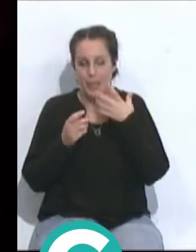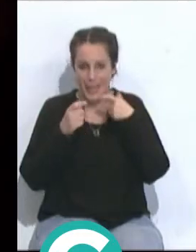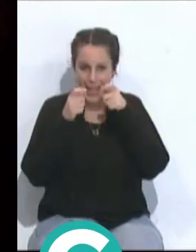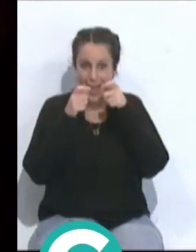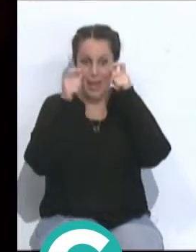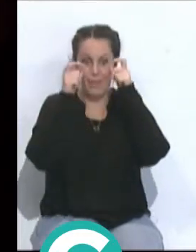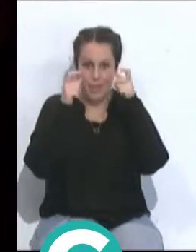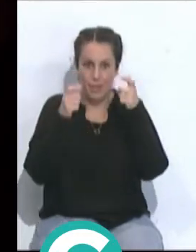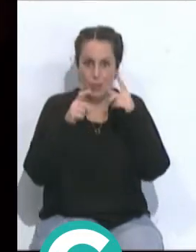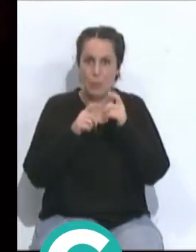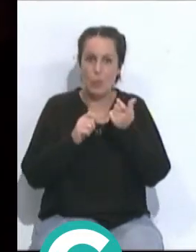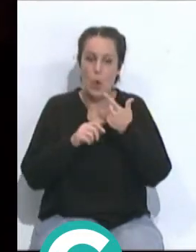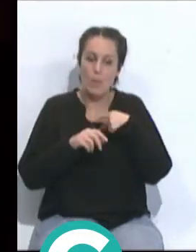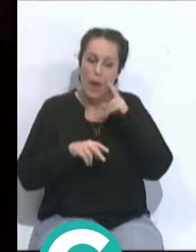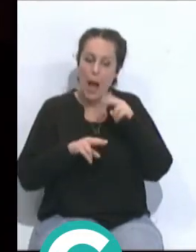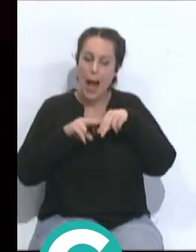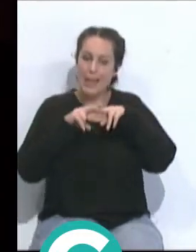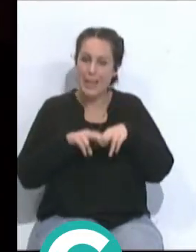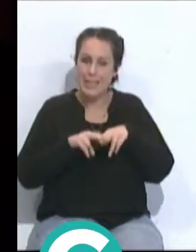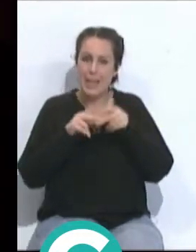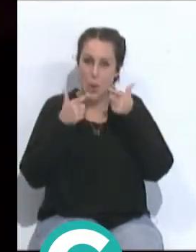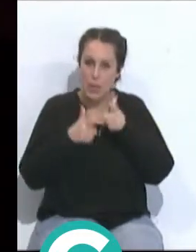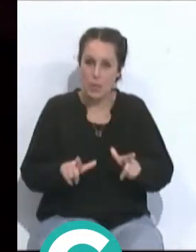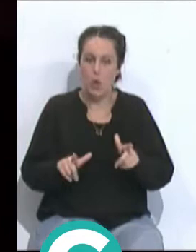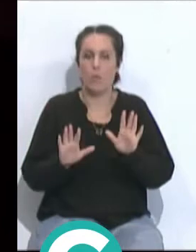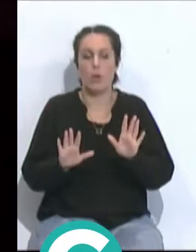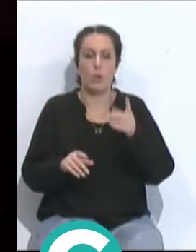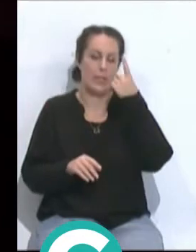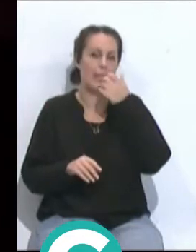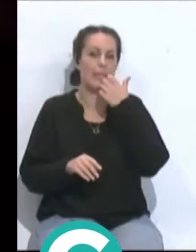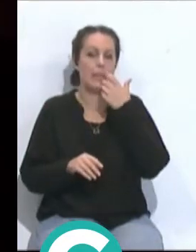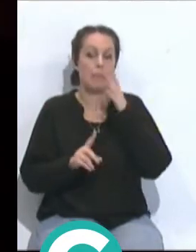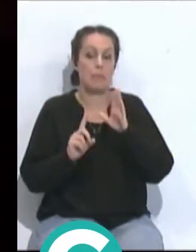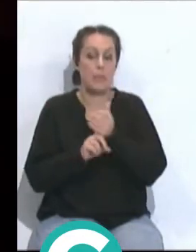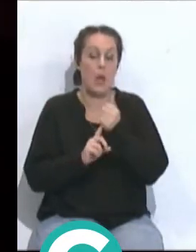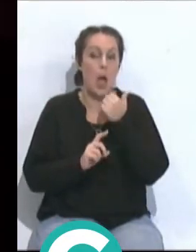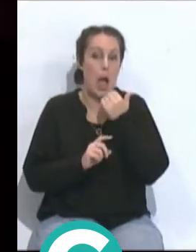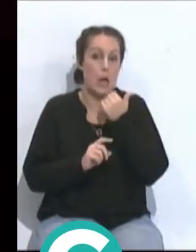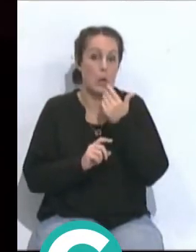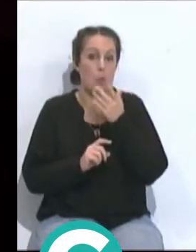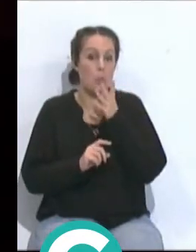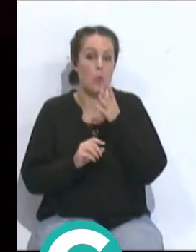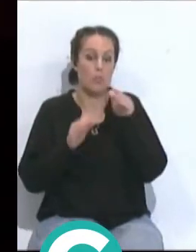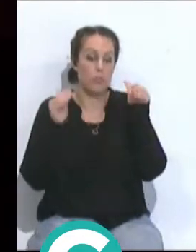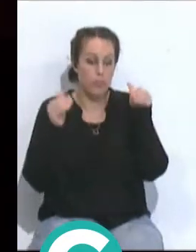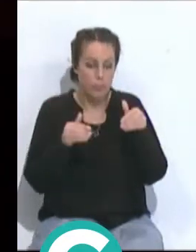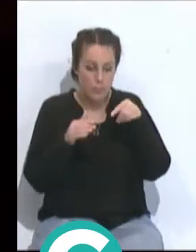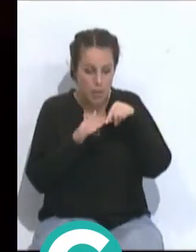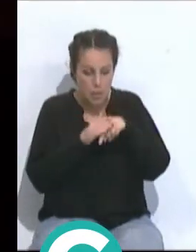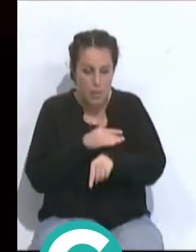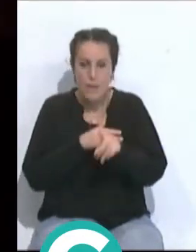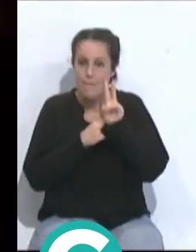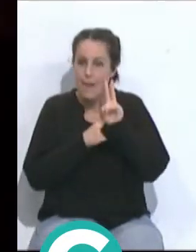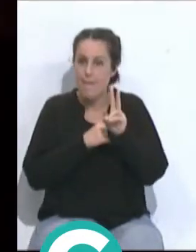esa literatura, de ver ese análisis lingüístico, pero no sé si has redescubierto algo a partir de centrarte, profundizar y